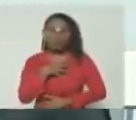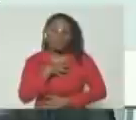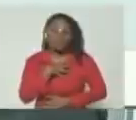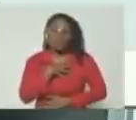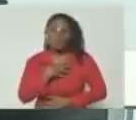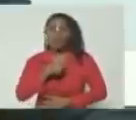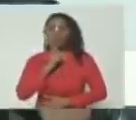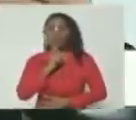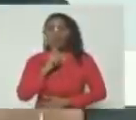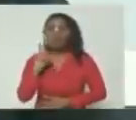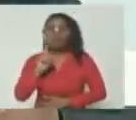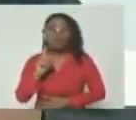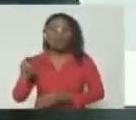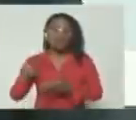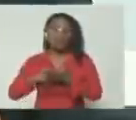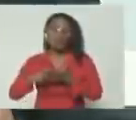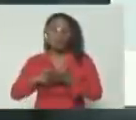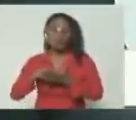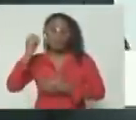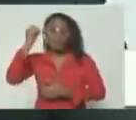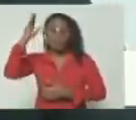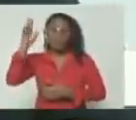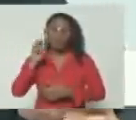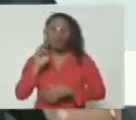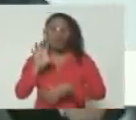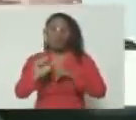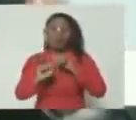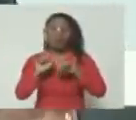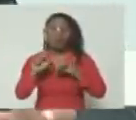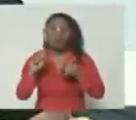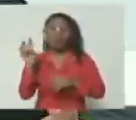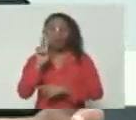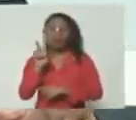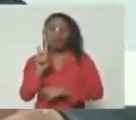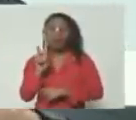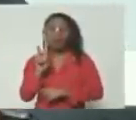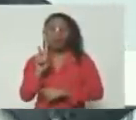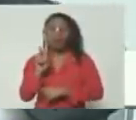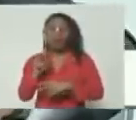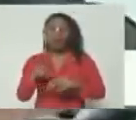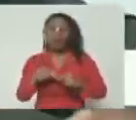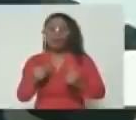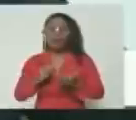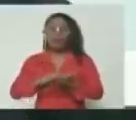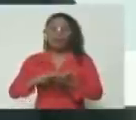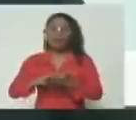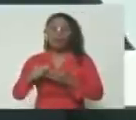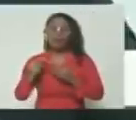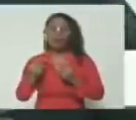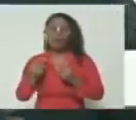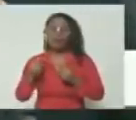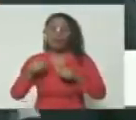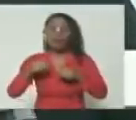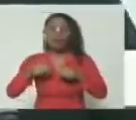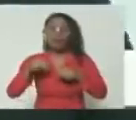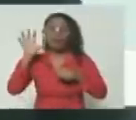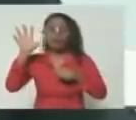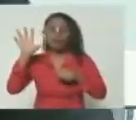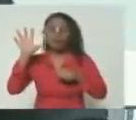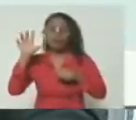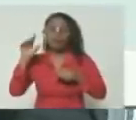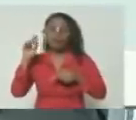si no recuperamos la capacidad adquisitiva de los venezolanos, la recuperación de la economía del país se va a